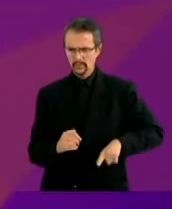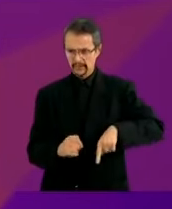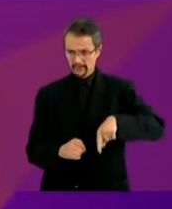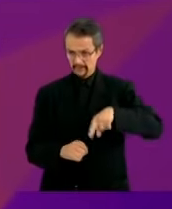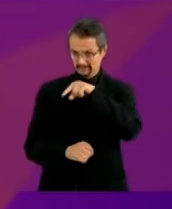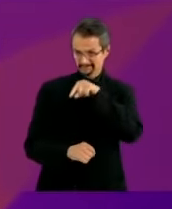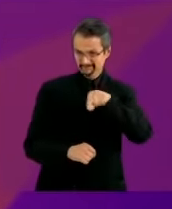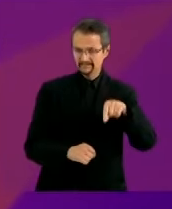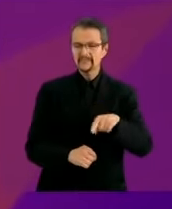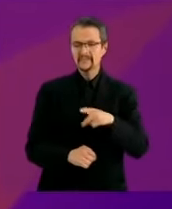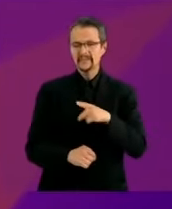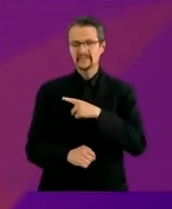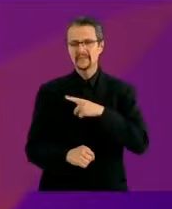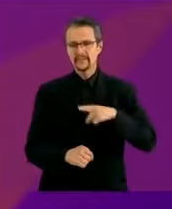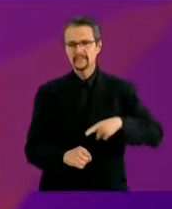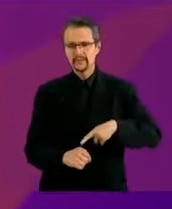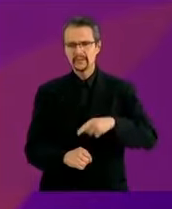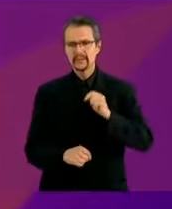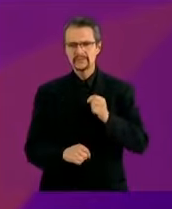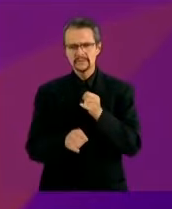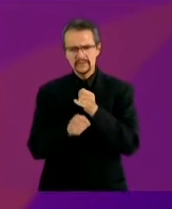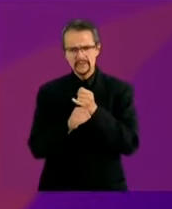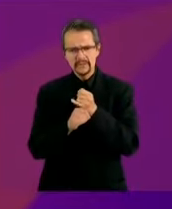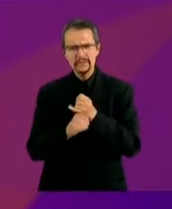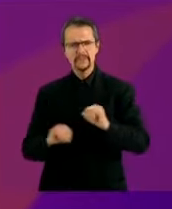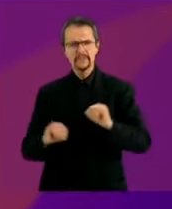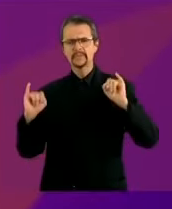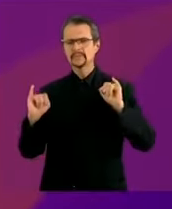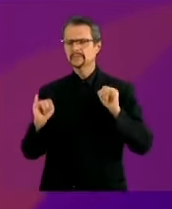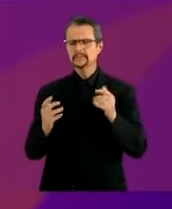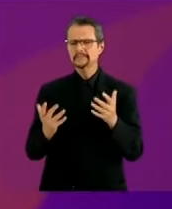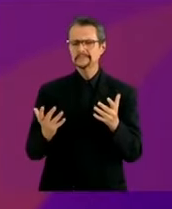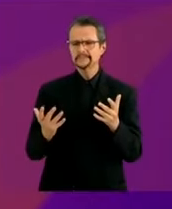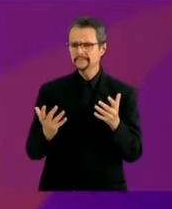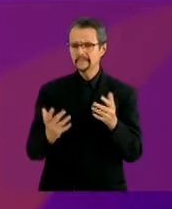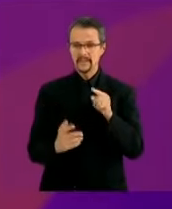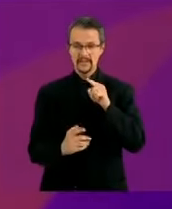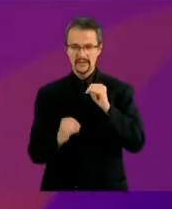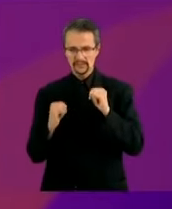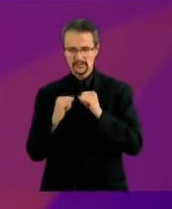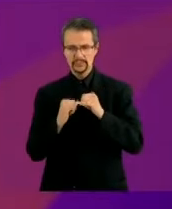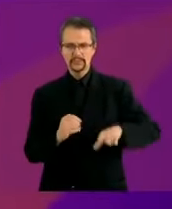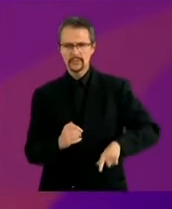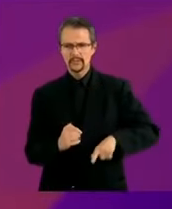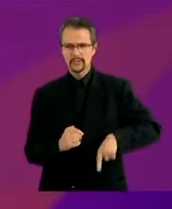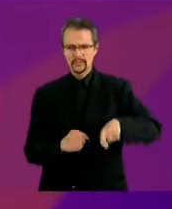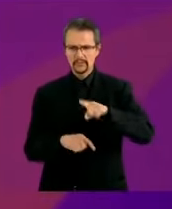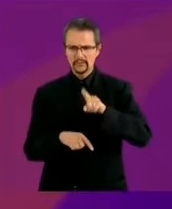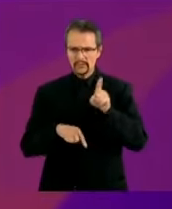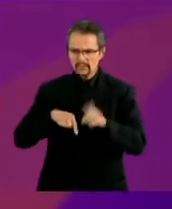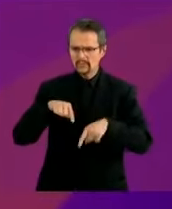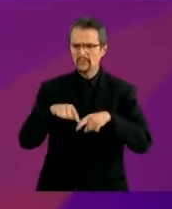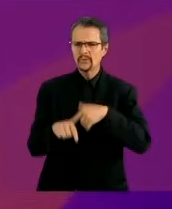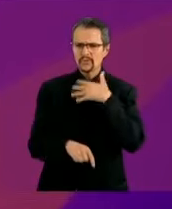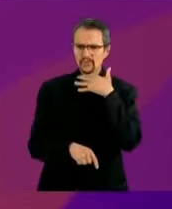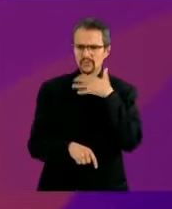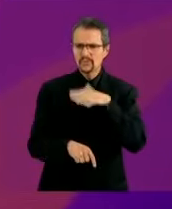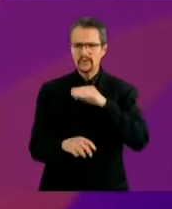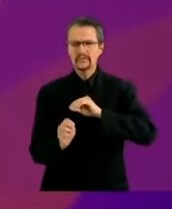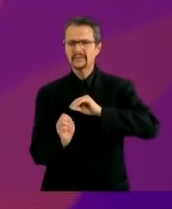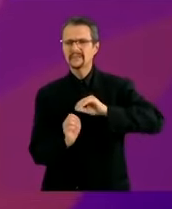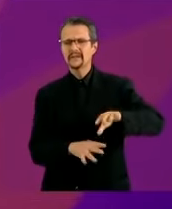encargan de la corrupción? Candidata, ¿puede repetir la pregunta? Sí. ¿Qué grado